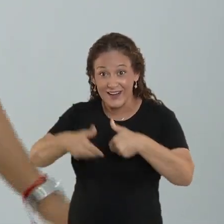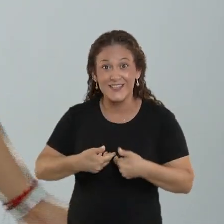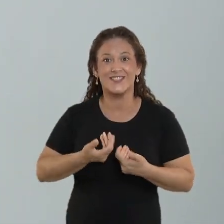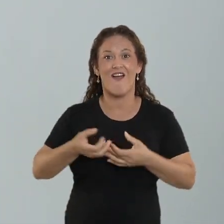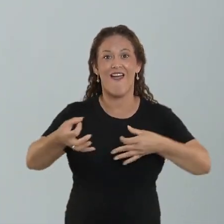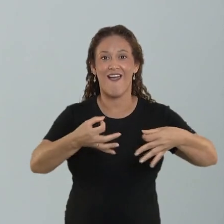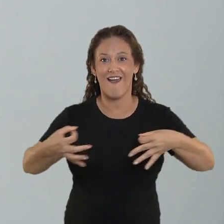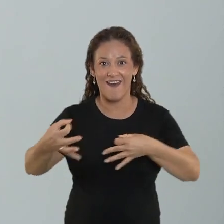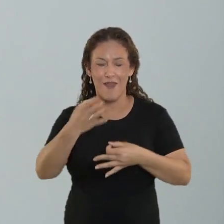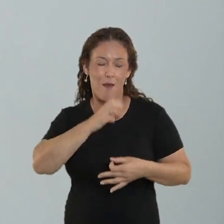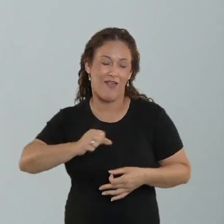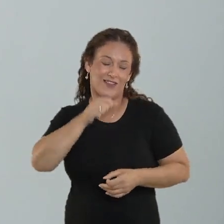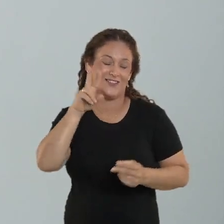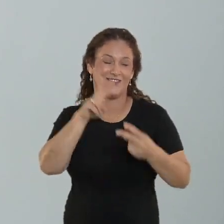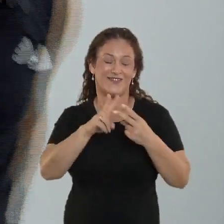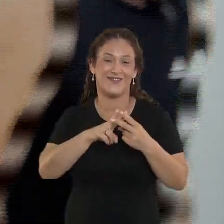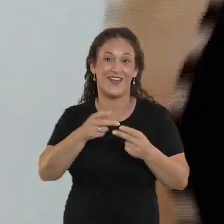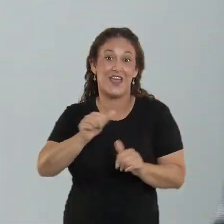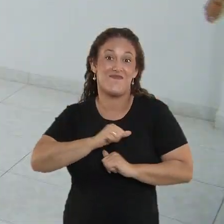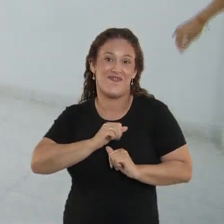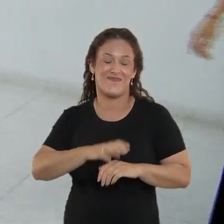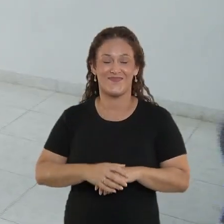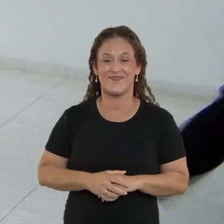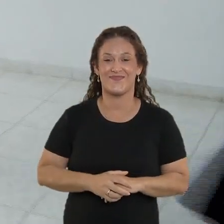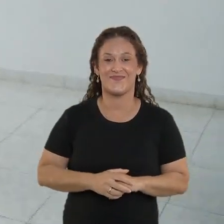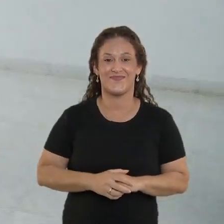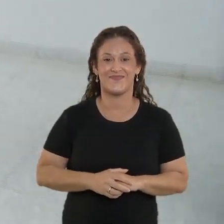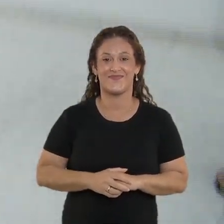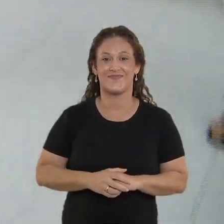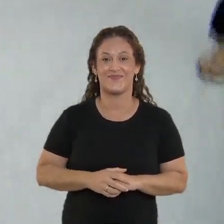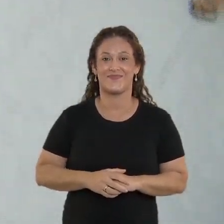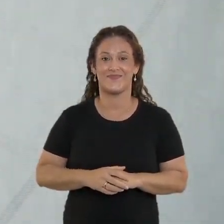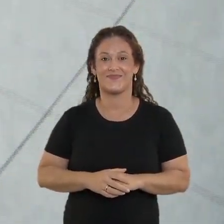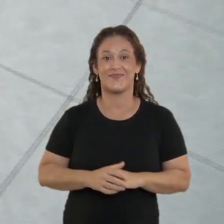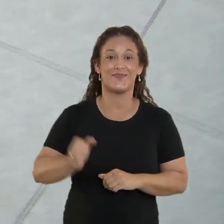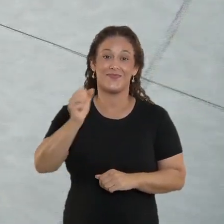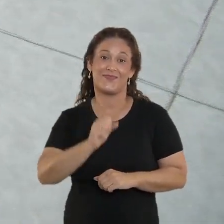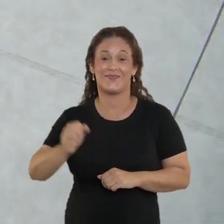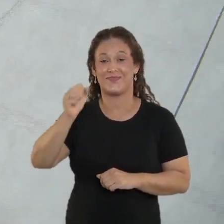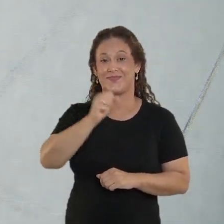maravilloso archipiélago canario. ¡Les esperamos!